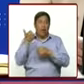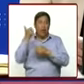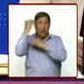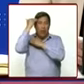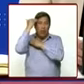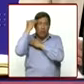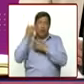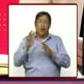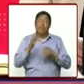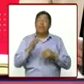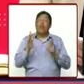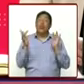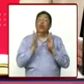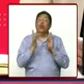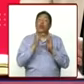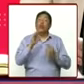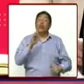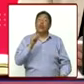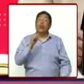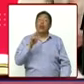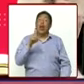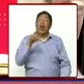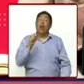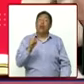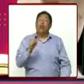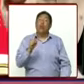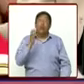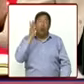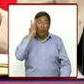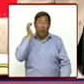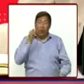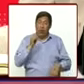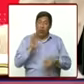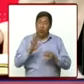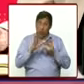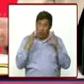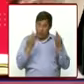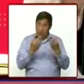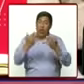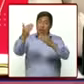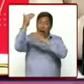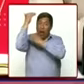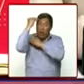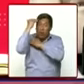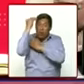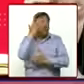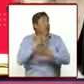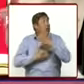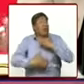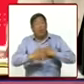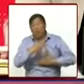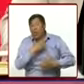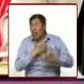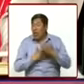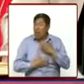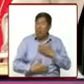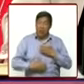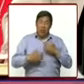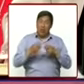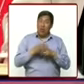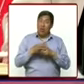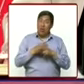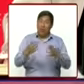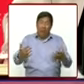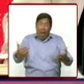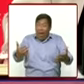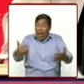Carlos Ligerón, nuestro compañero, para que también nos dé más detalles, porque evidentemente la familia es de Santa Cruz, desesperados, pero ya dentro de pocas horas van a poder estar